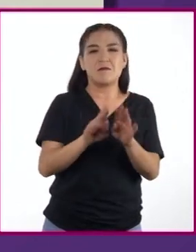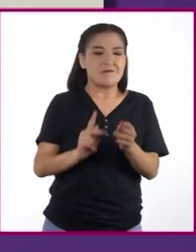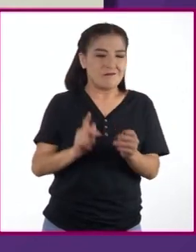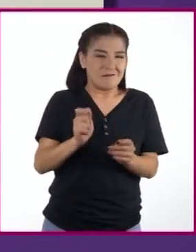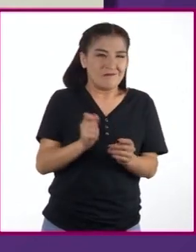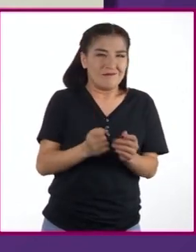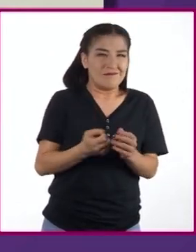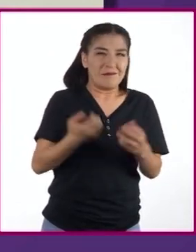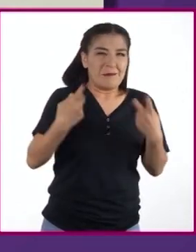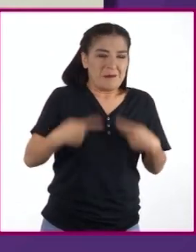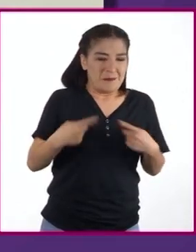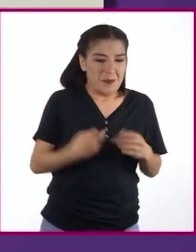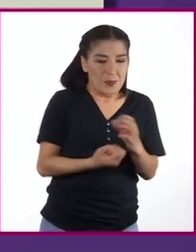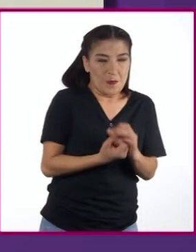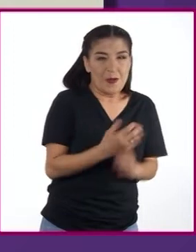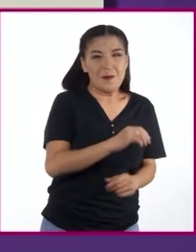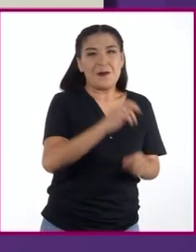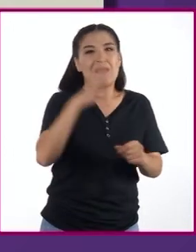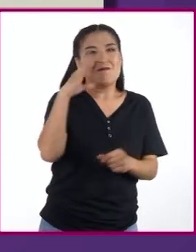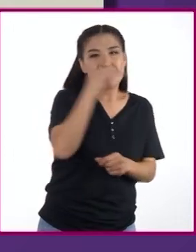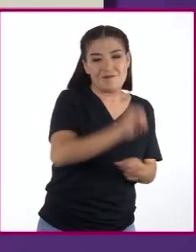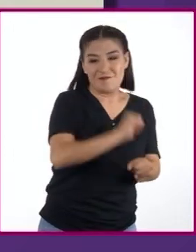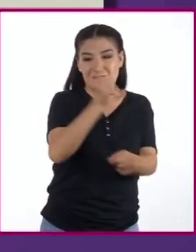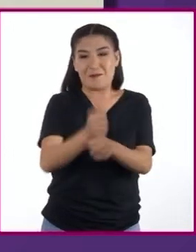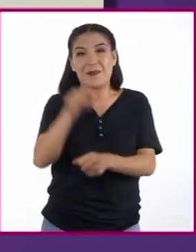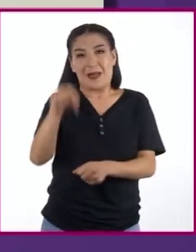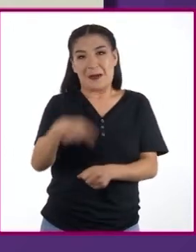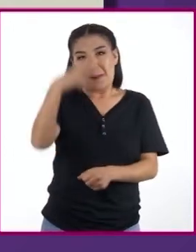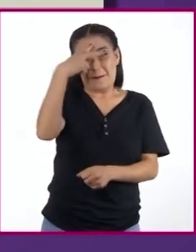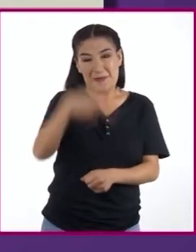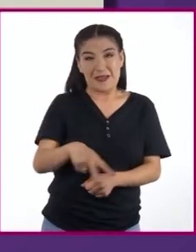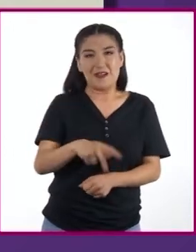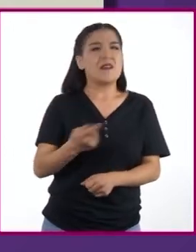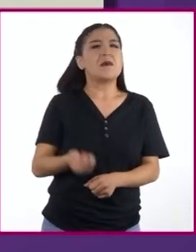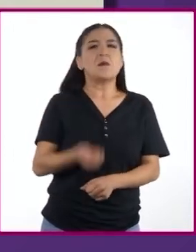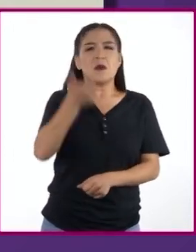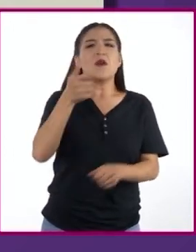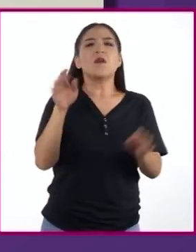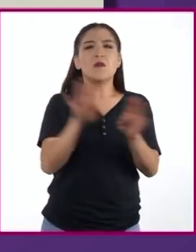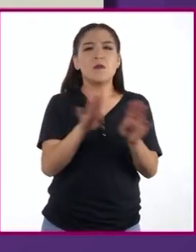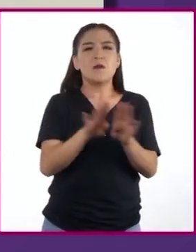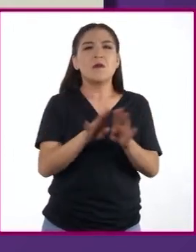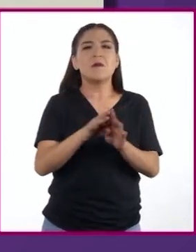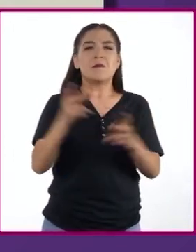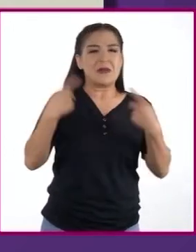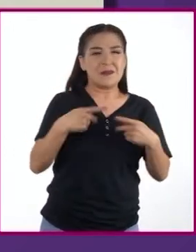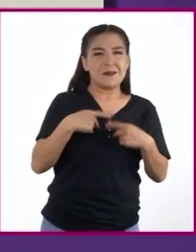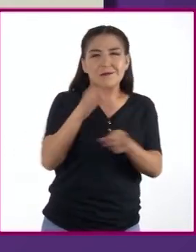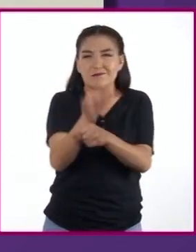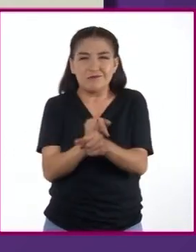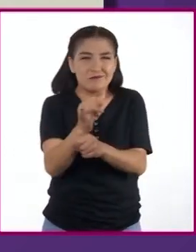México, refiere que los primeros africanos llegaron con los exploradores y conquistadores de